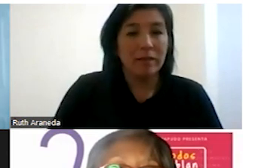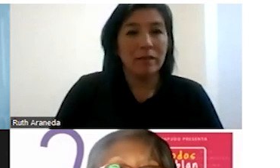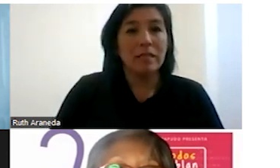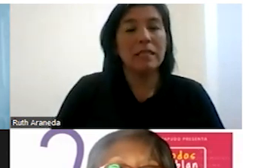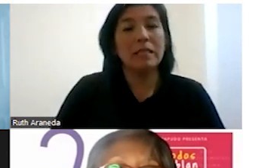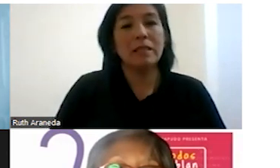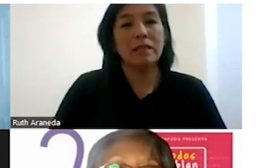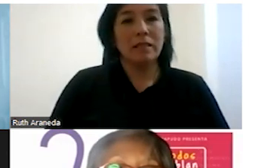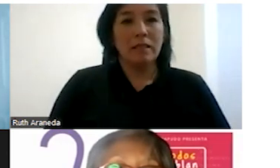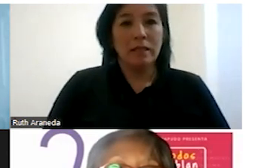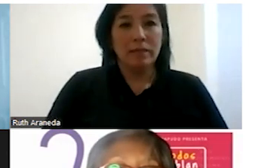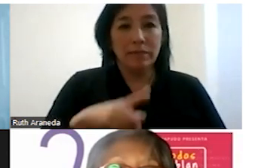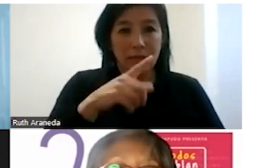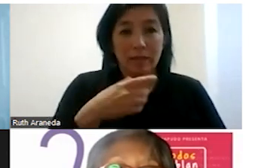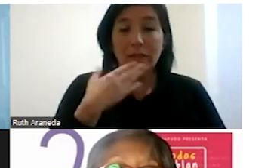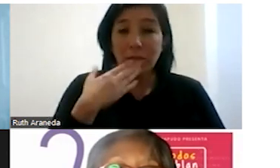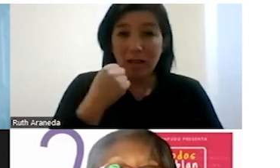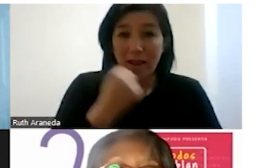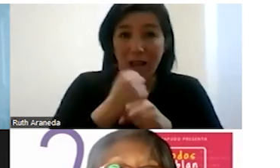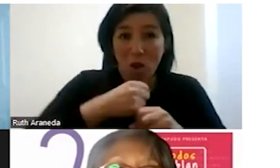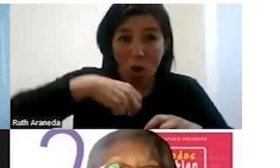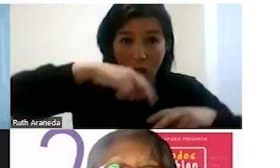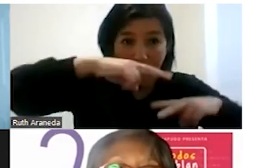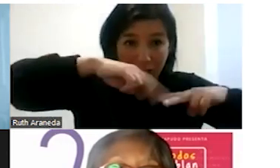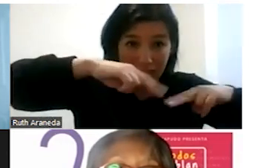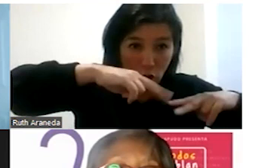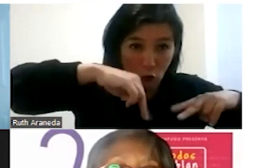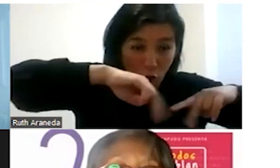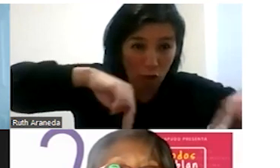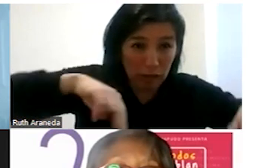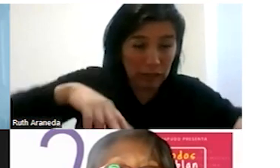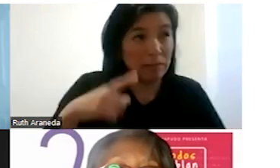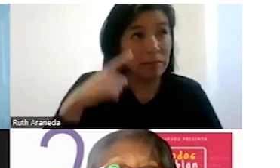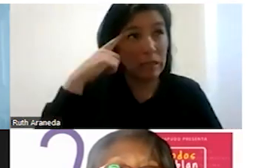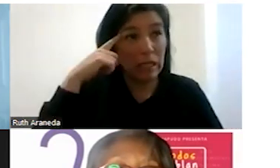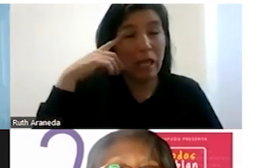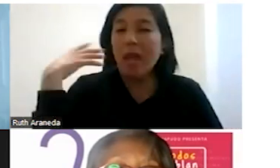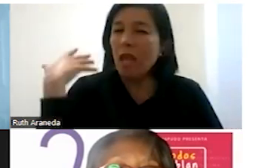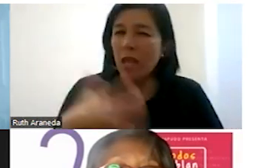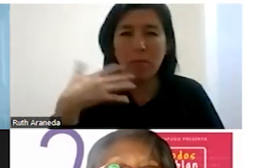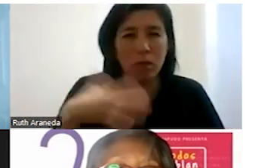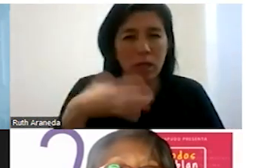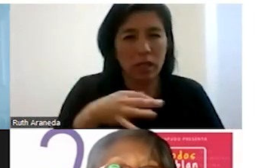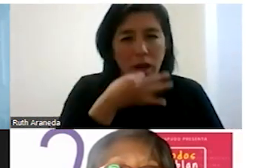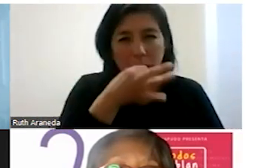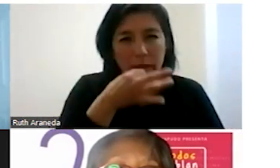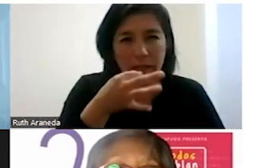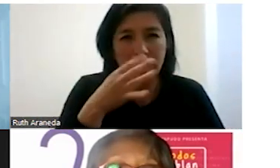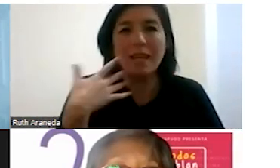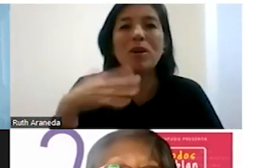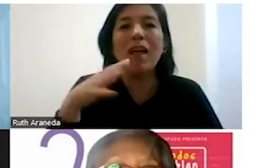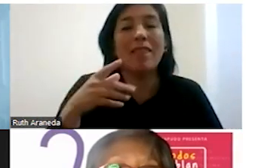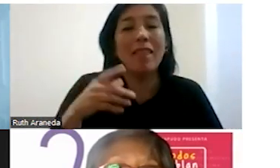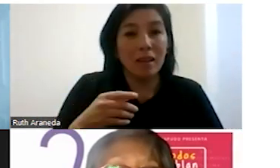igual soy arqueóloga y creo que es fundamental todo lo que están hablando sobre la difusión del